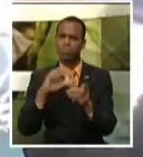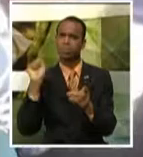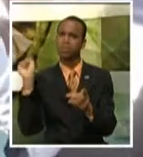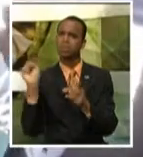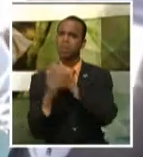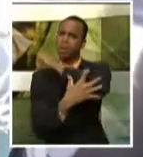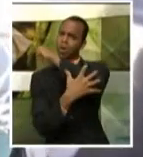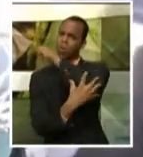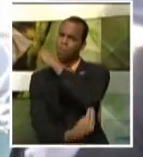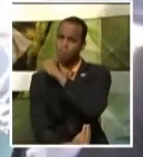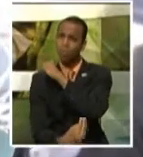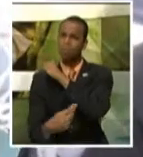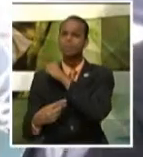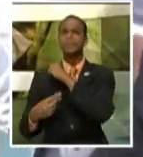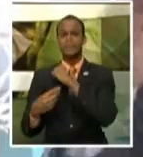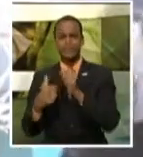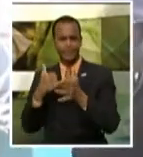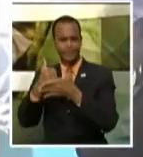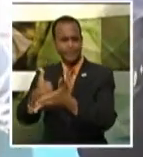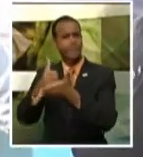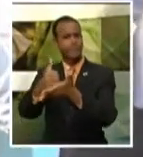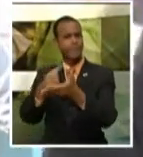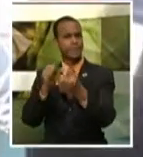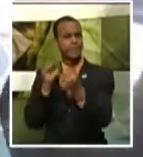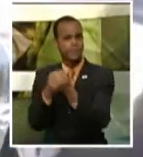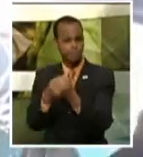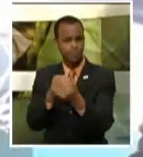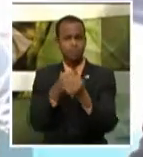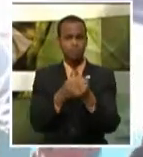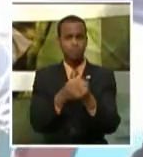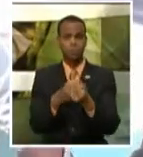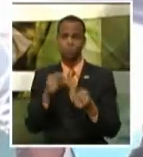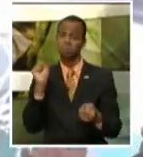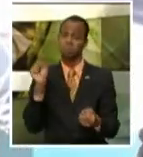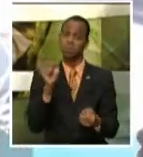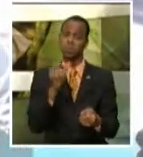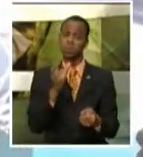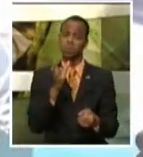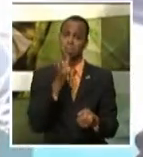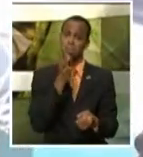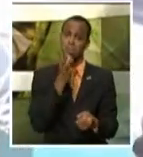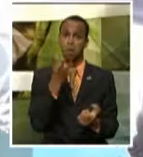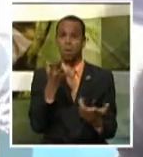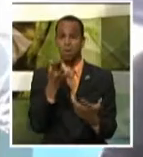pobres del país, sean hogares monoparentales